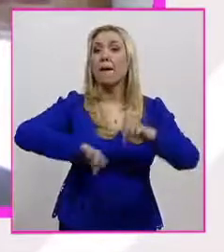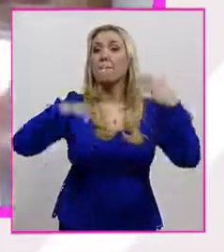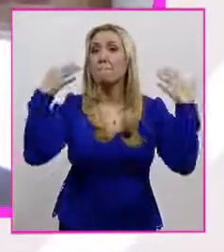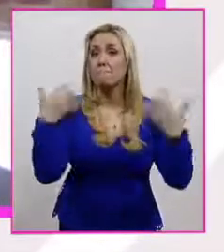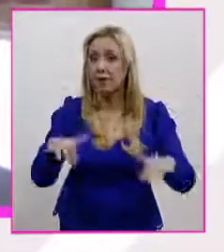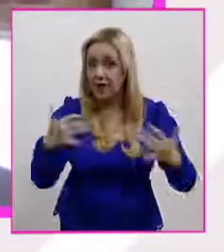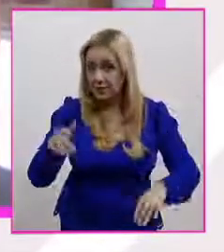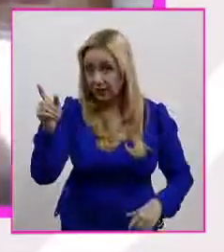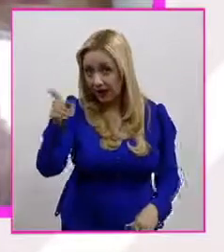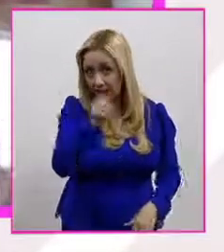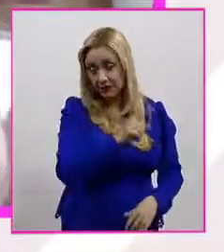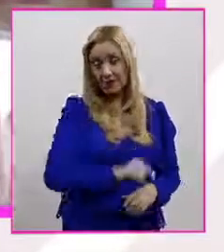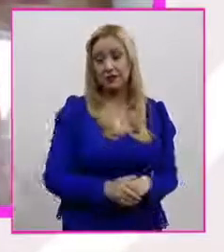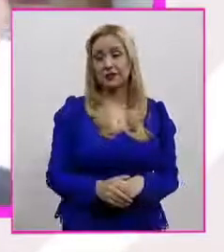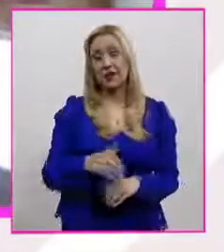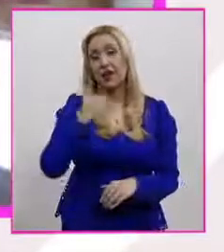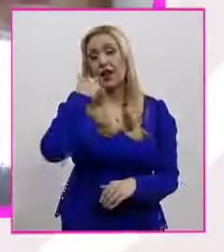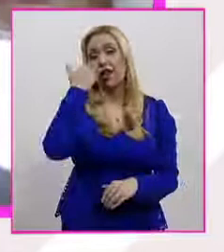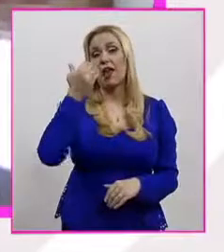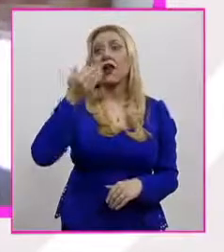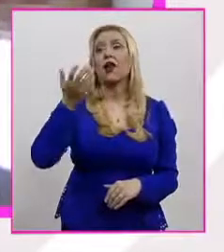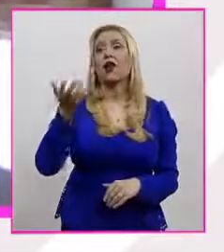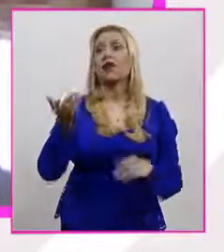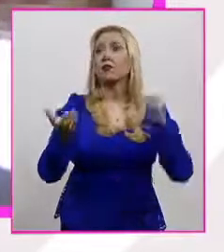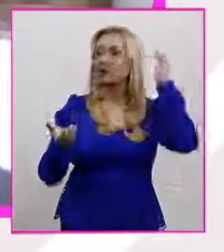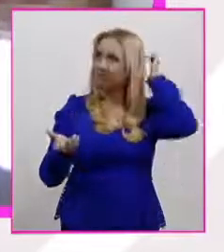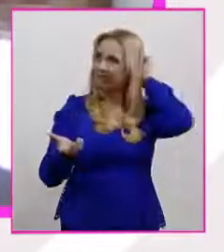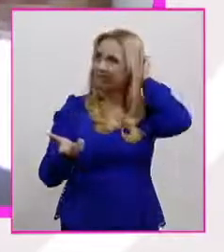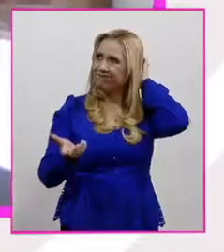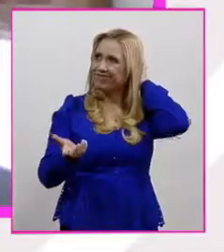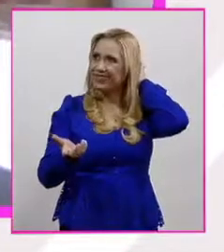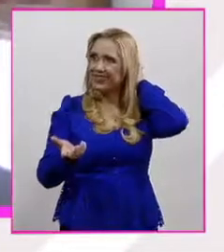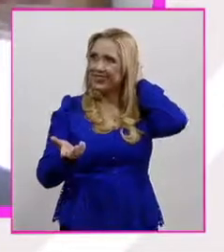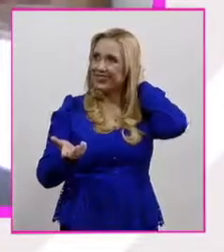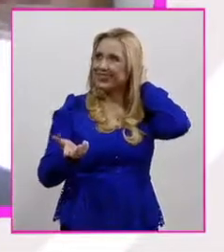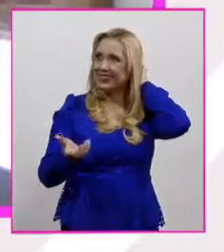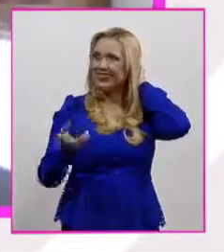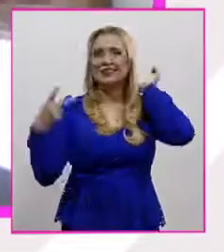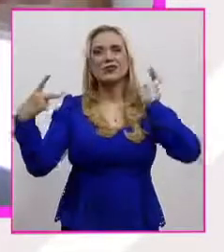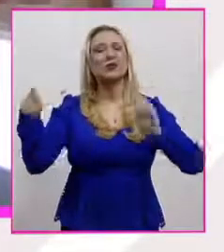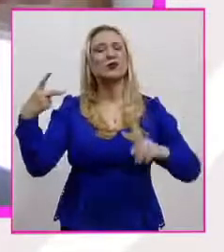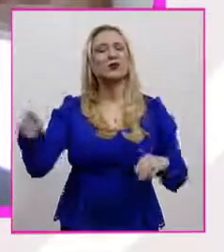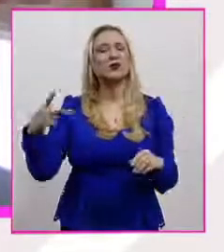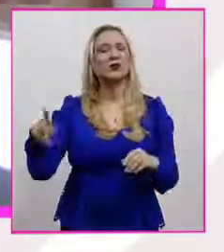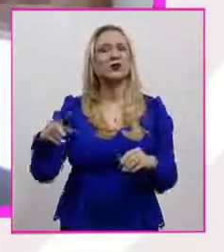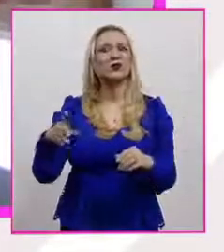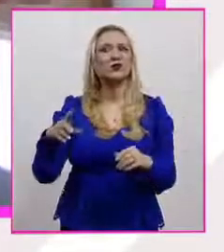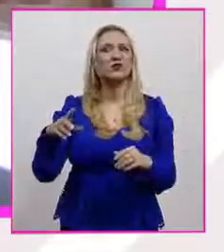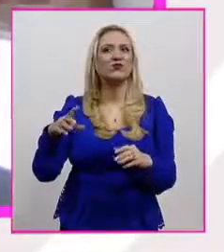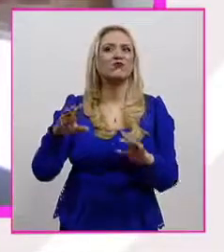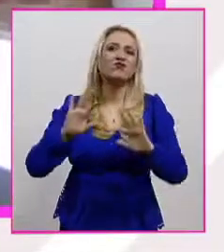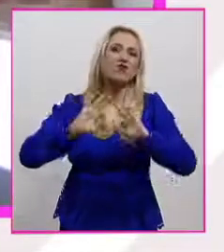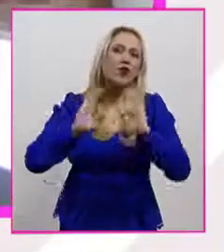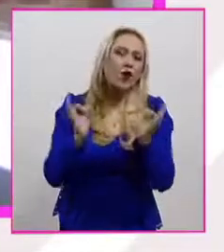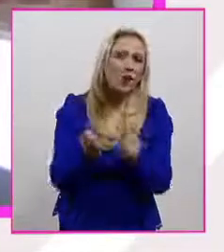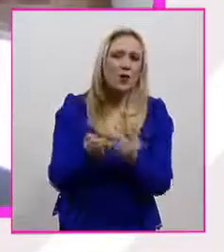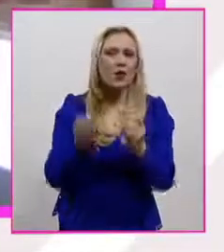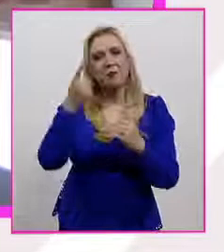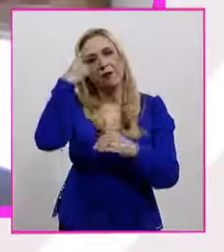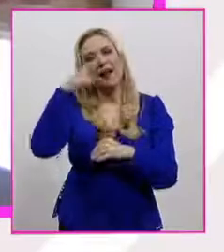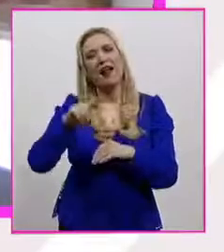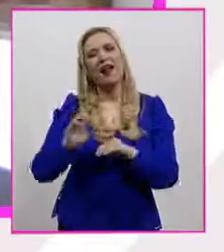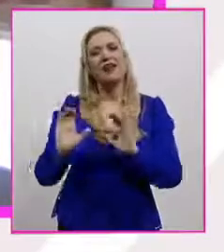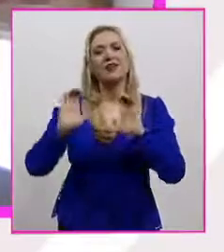y el tercer sector tienen un papel fundamental. O sea, la forma en que ellos organizan su propia estructura, cómo son sus procesos de